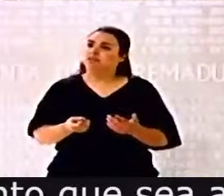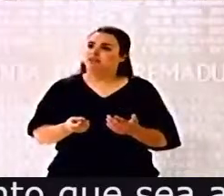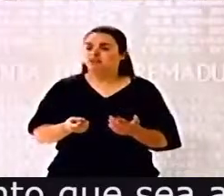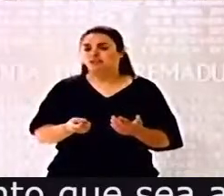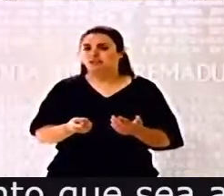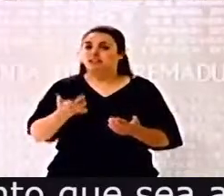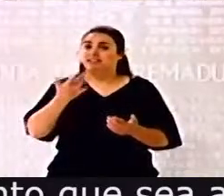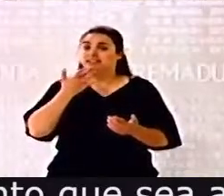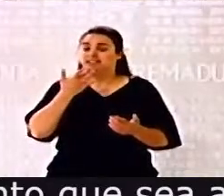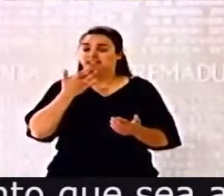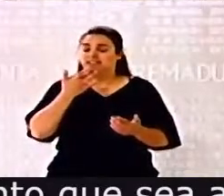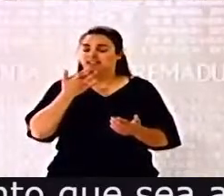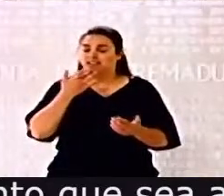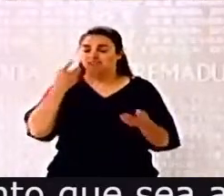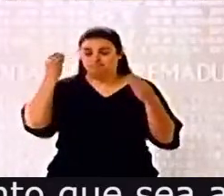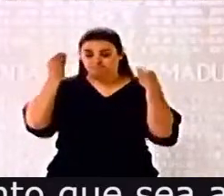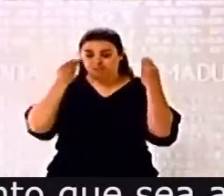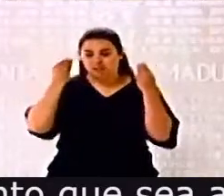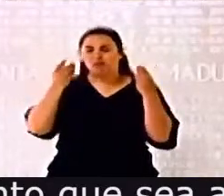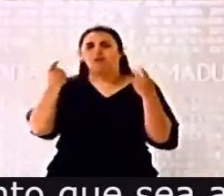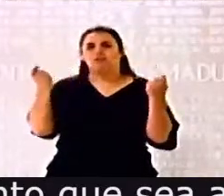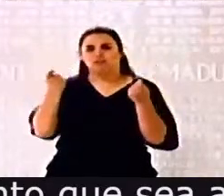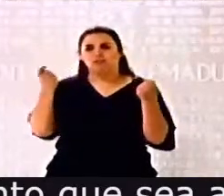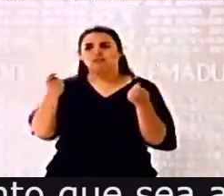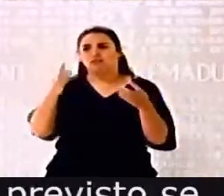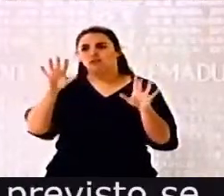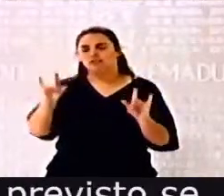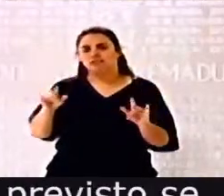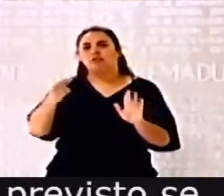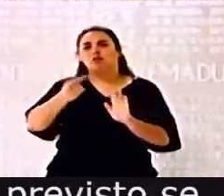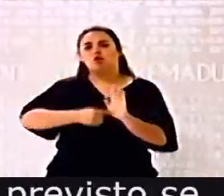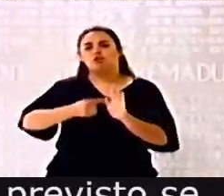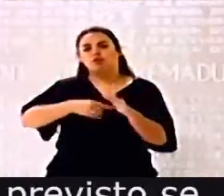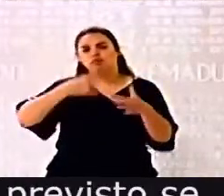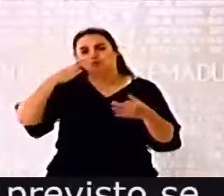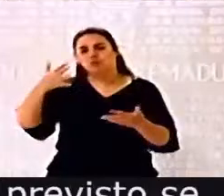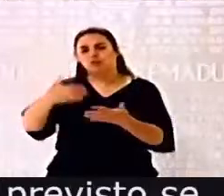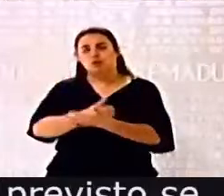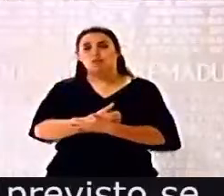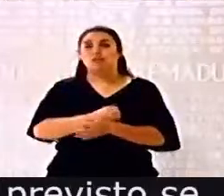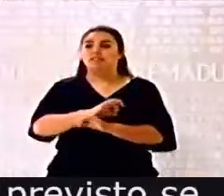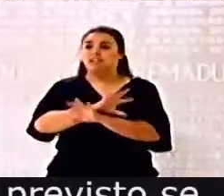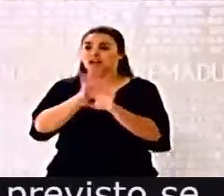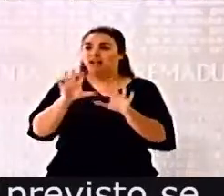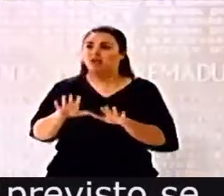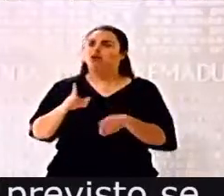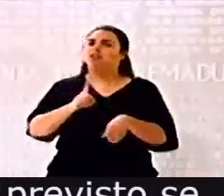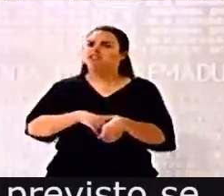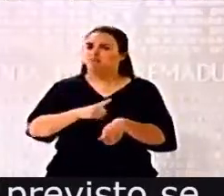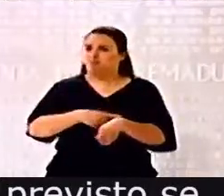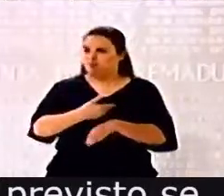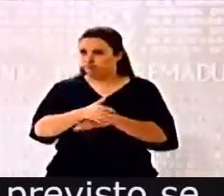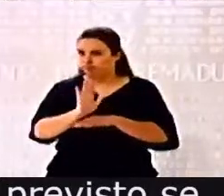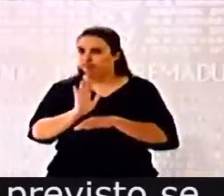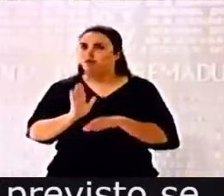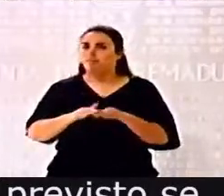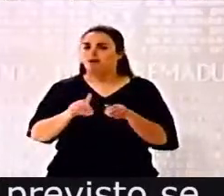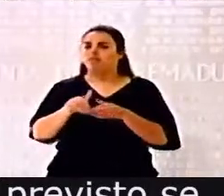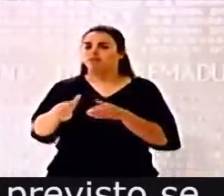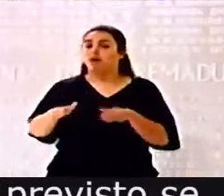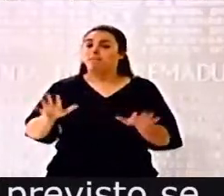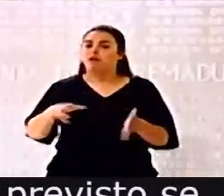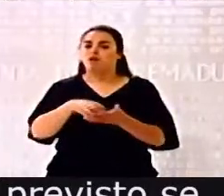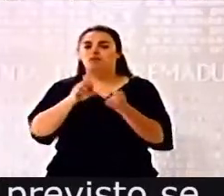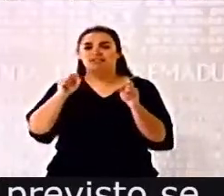si está previsto, se celebrará con todas las condiciones de seguridad. Evidentemente, tenemos tiempo para ello de aquí a entonces, pero sin